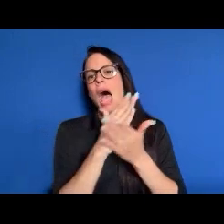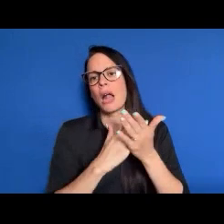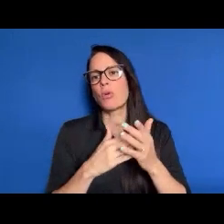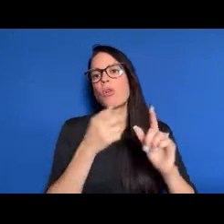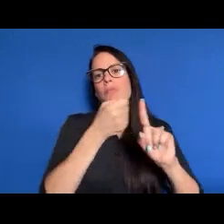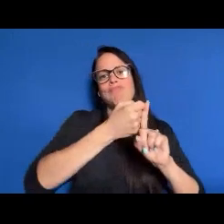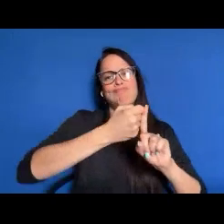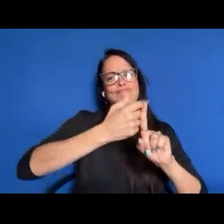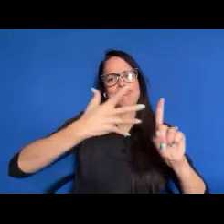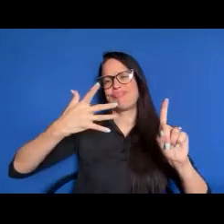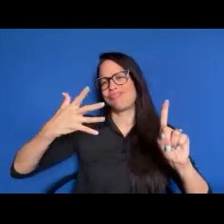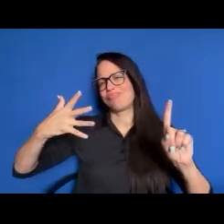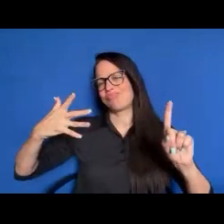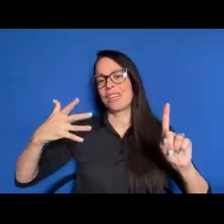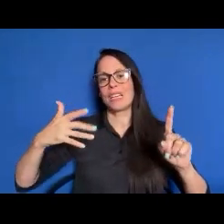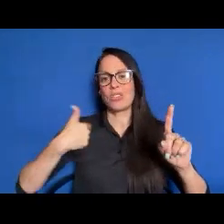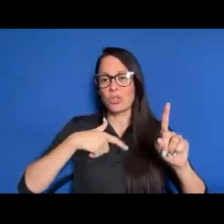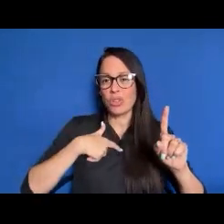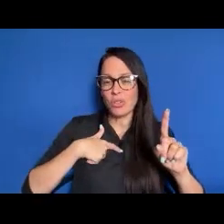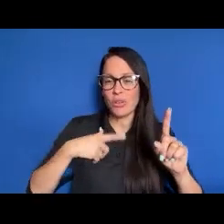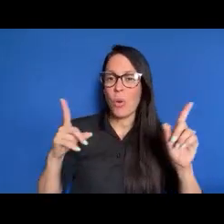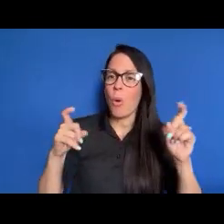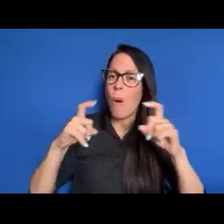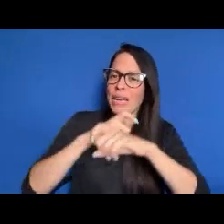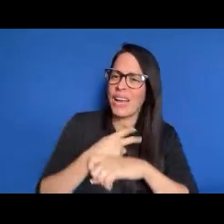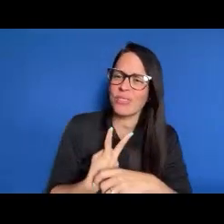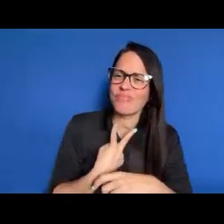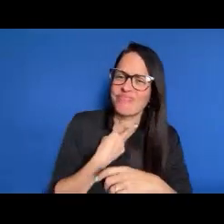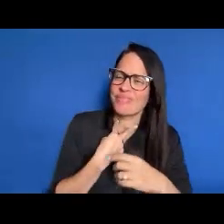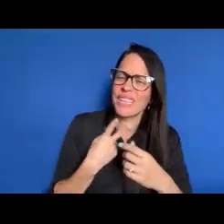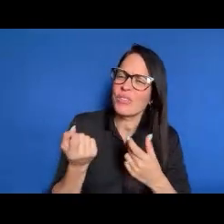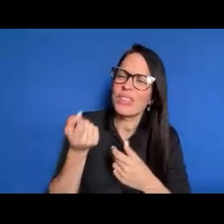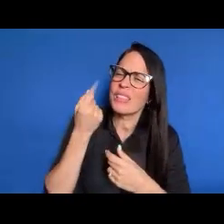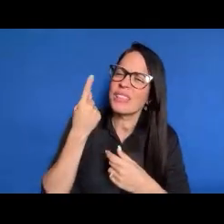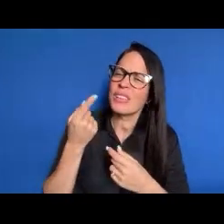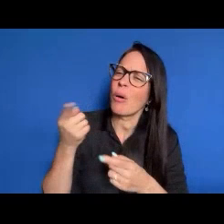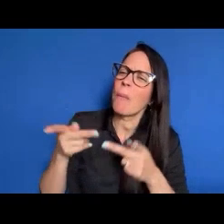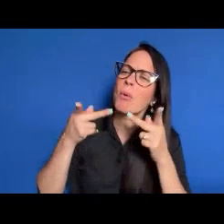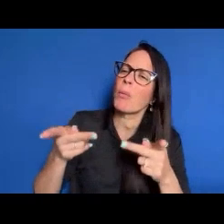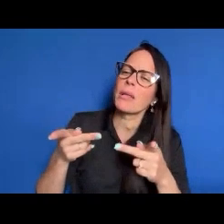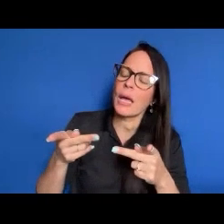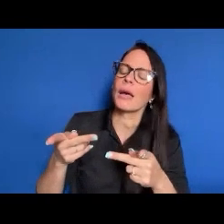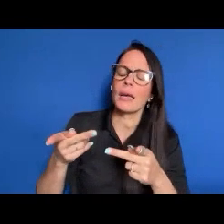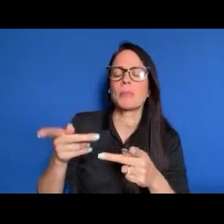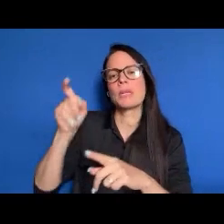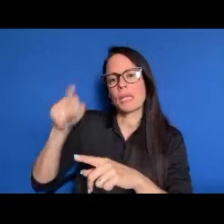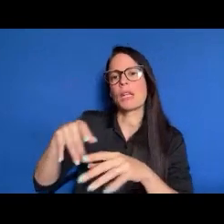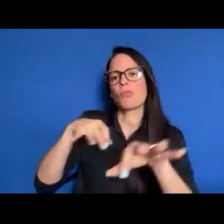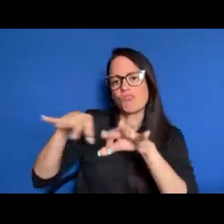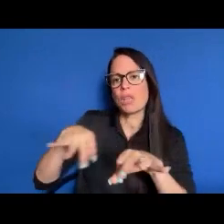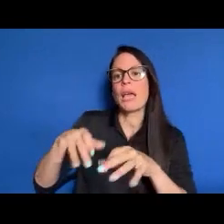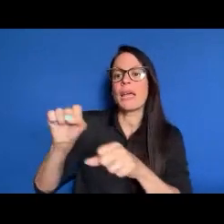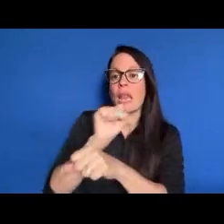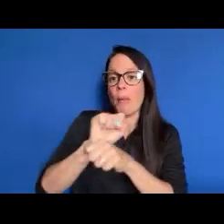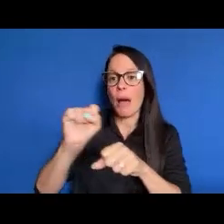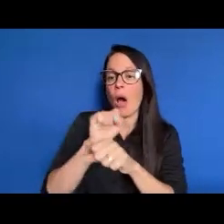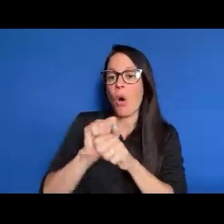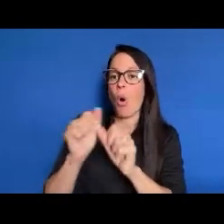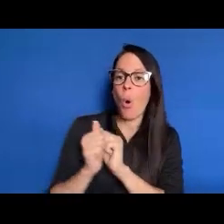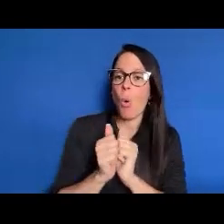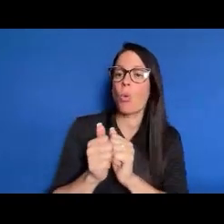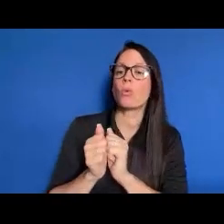poco entender qué era lo que estaban proponiendo. Revisar esos planes de trabajo juntos con el presupuesto narrativo,